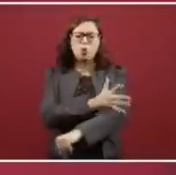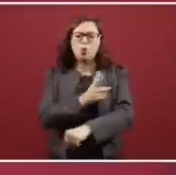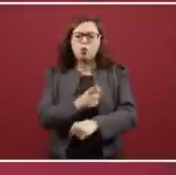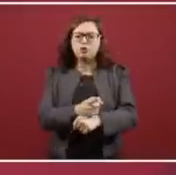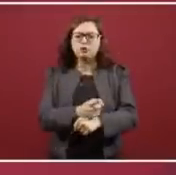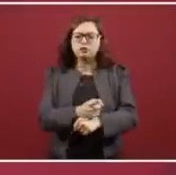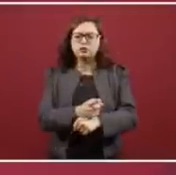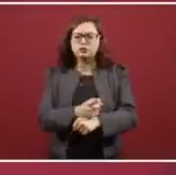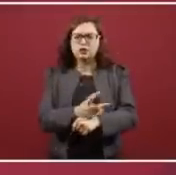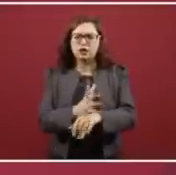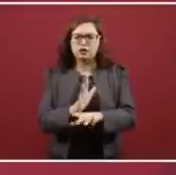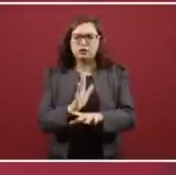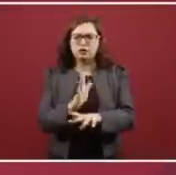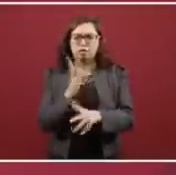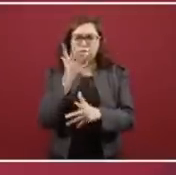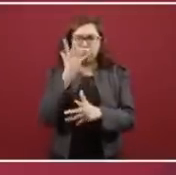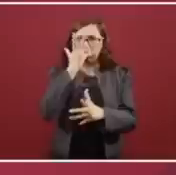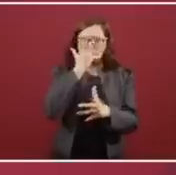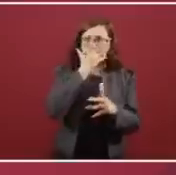no confundir